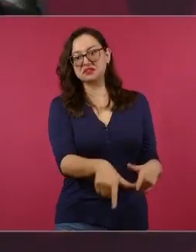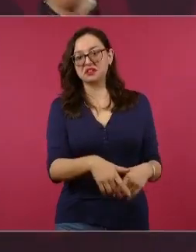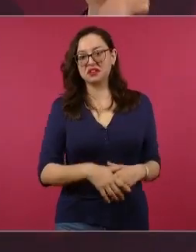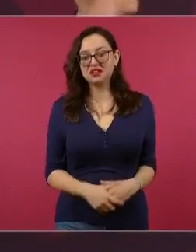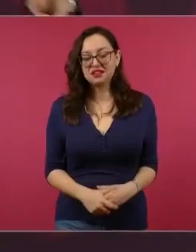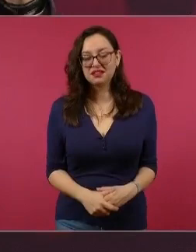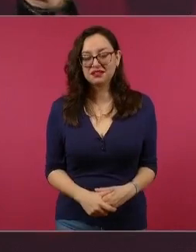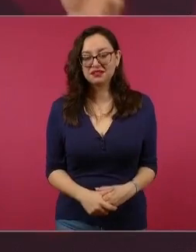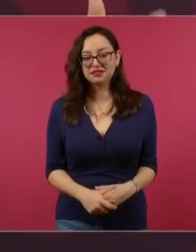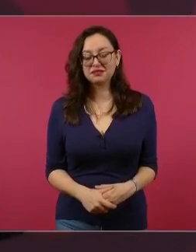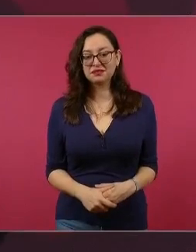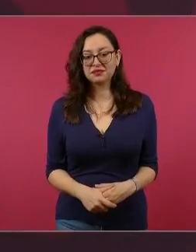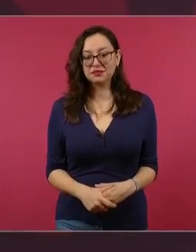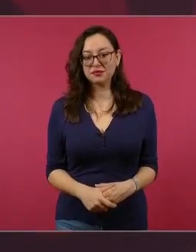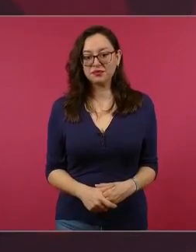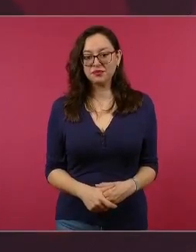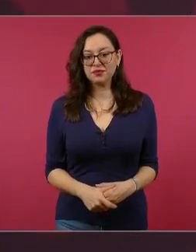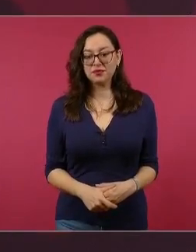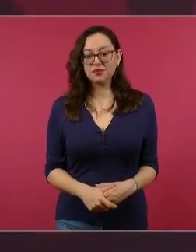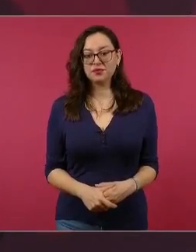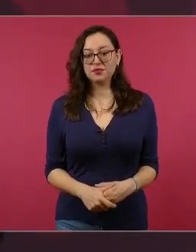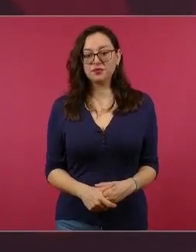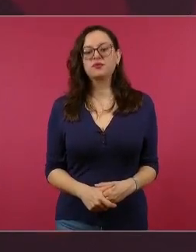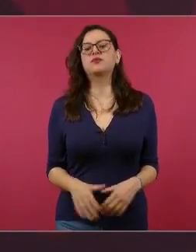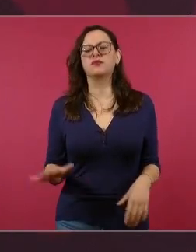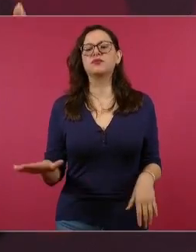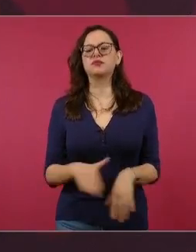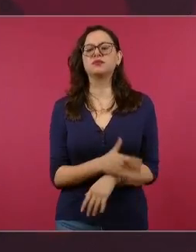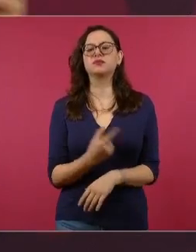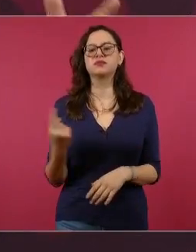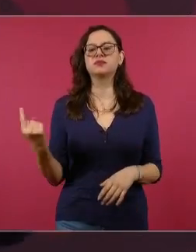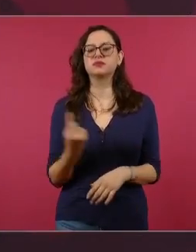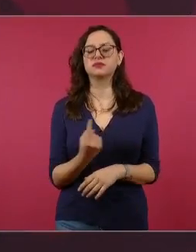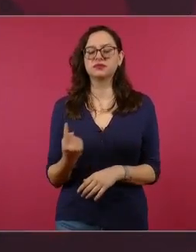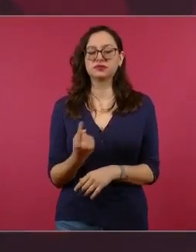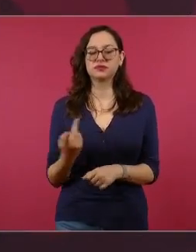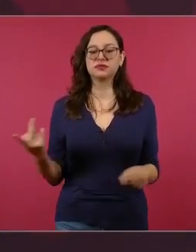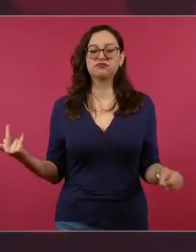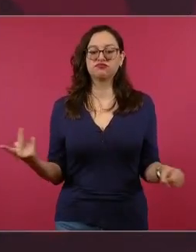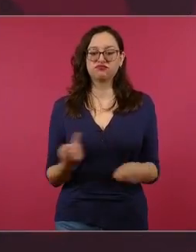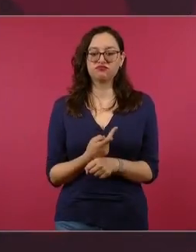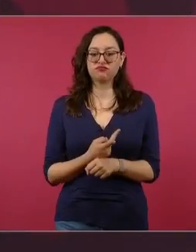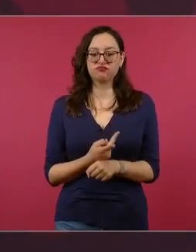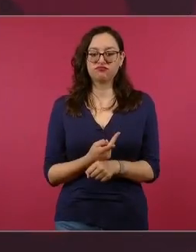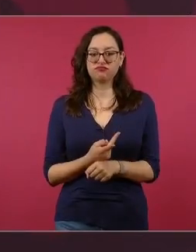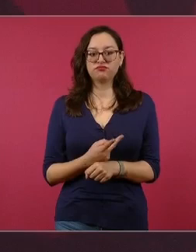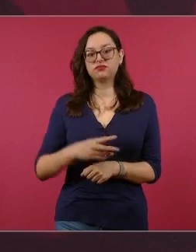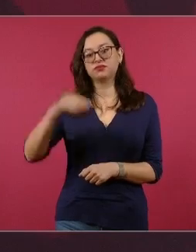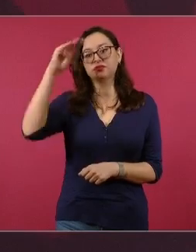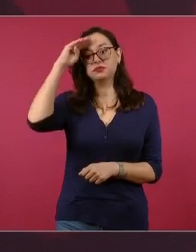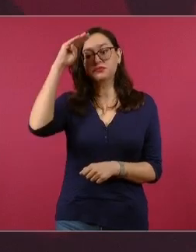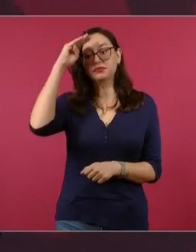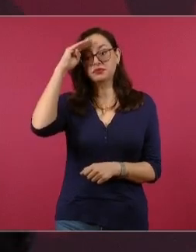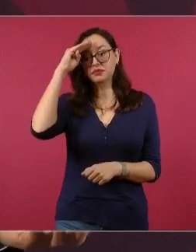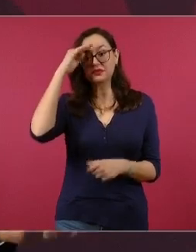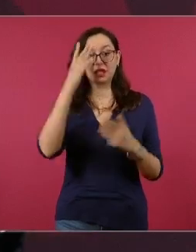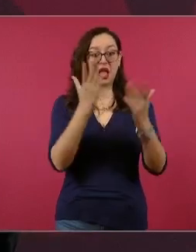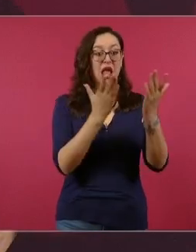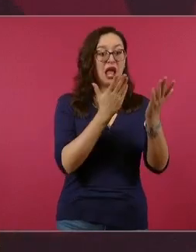porque también como se quiere igualar la educación con la